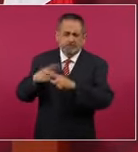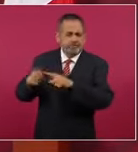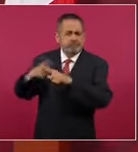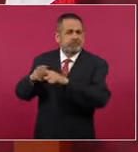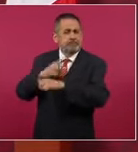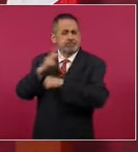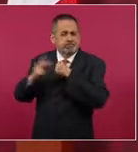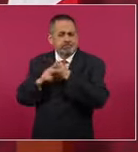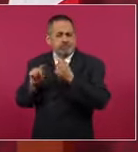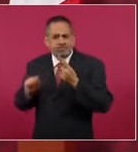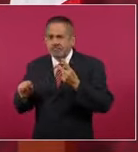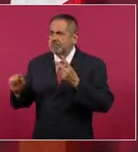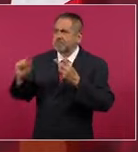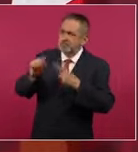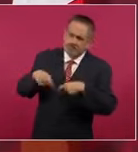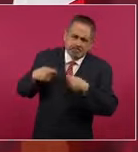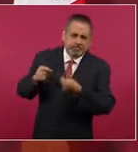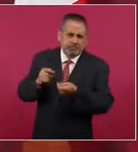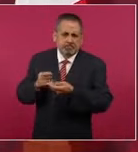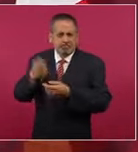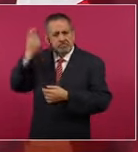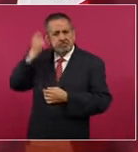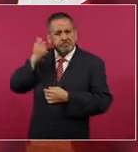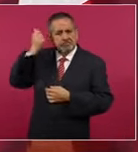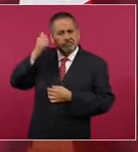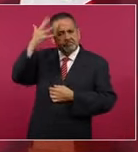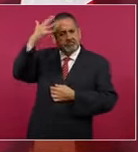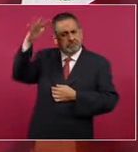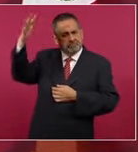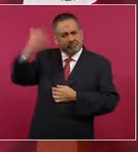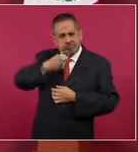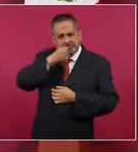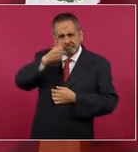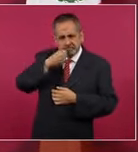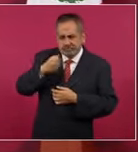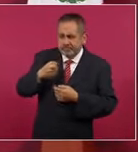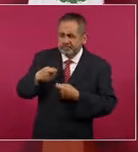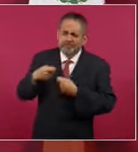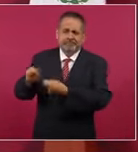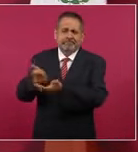países de Europa.